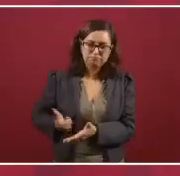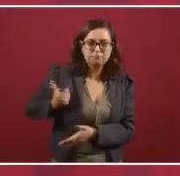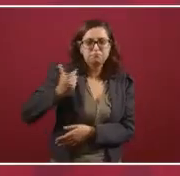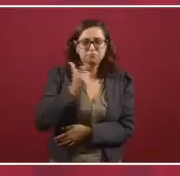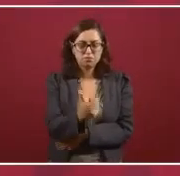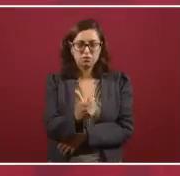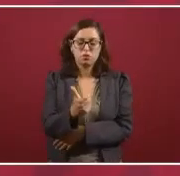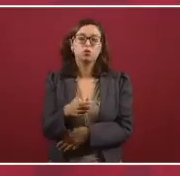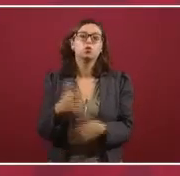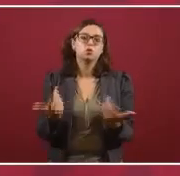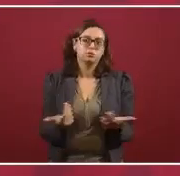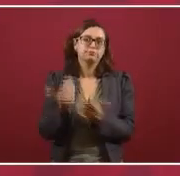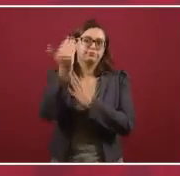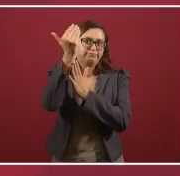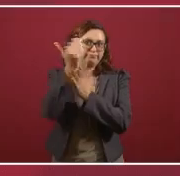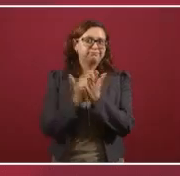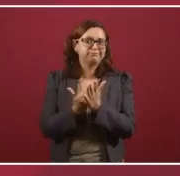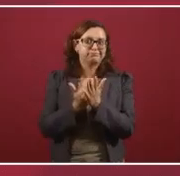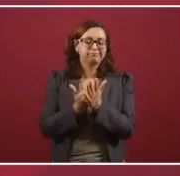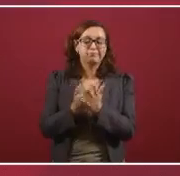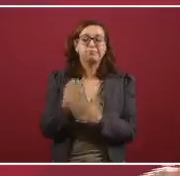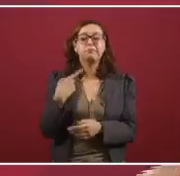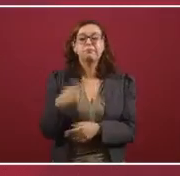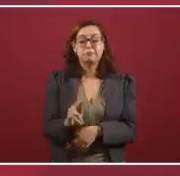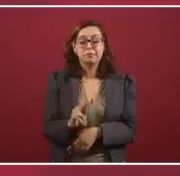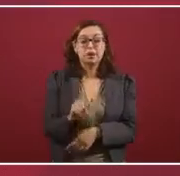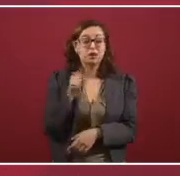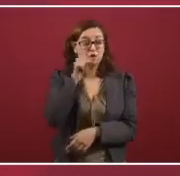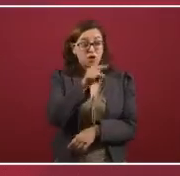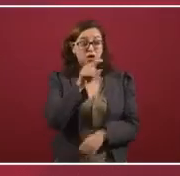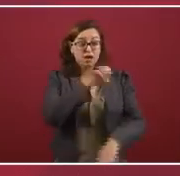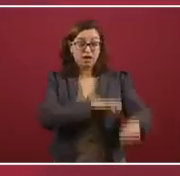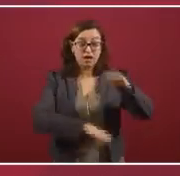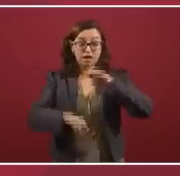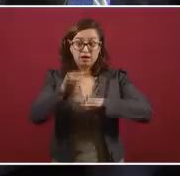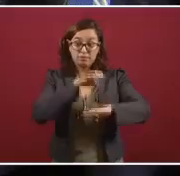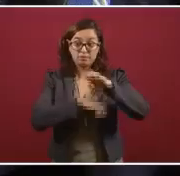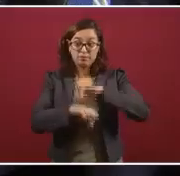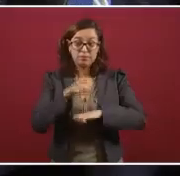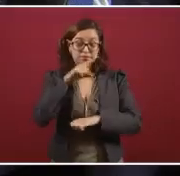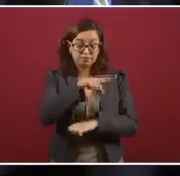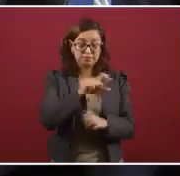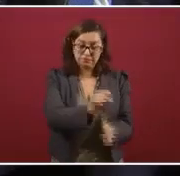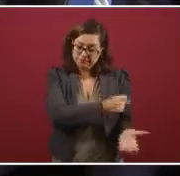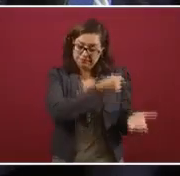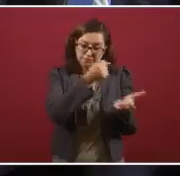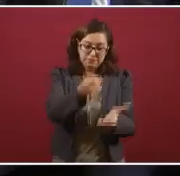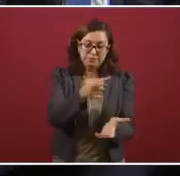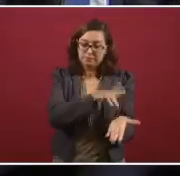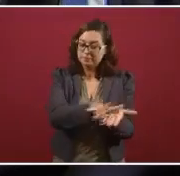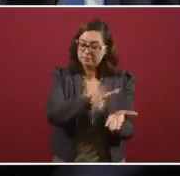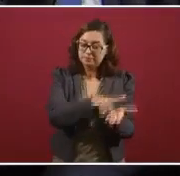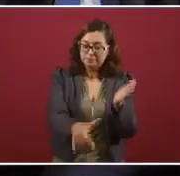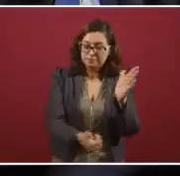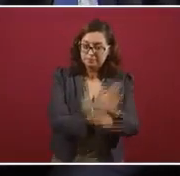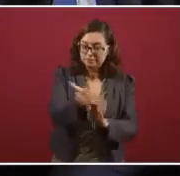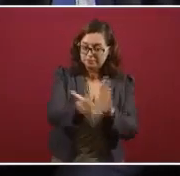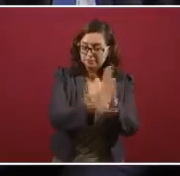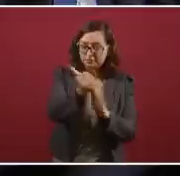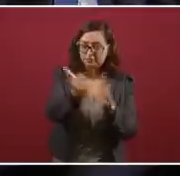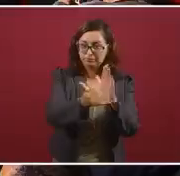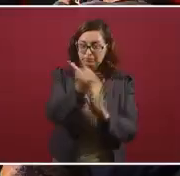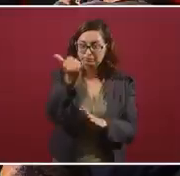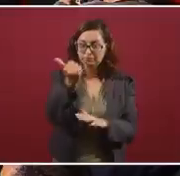baja importante en la tarifa, pero a las empresas que han invertido y que mantienen